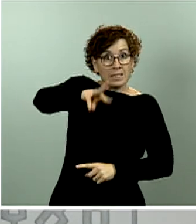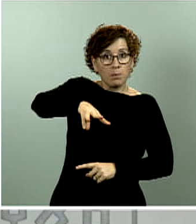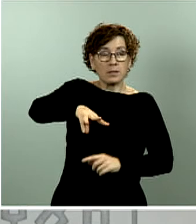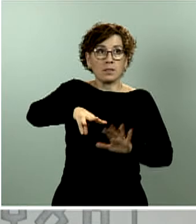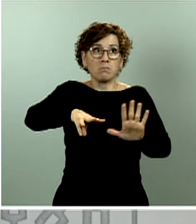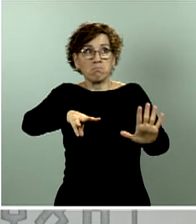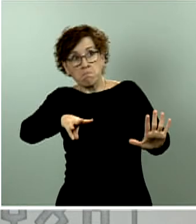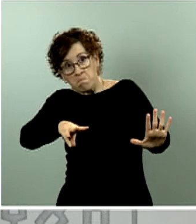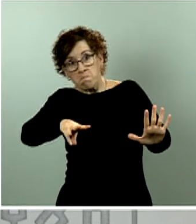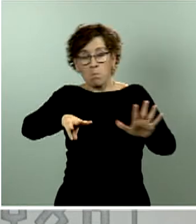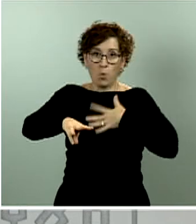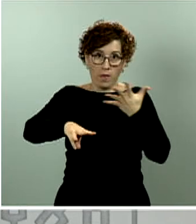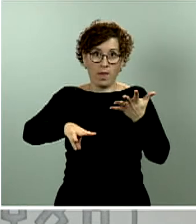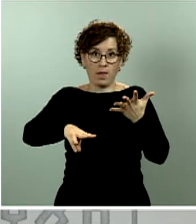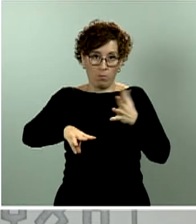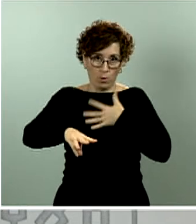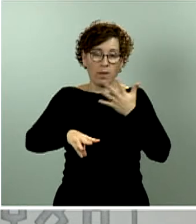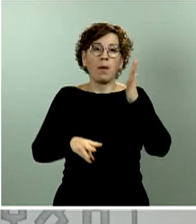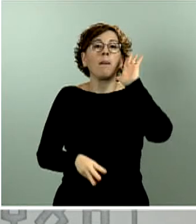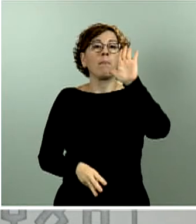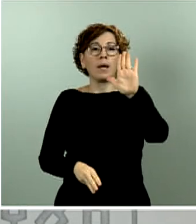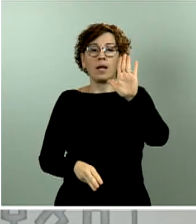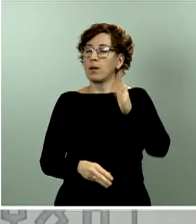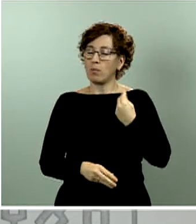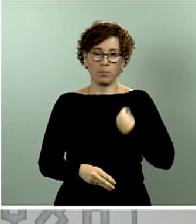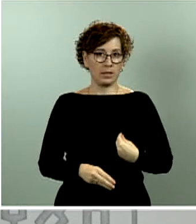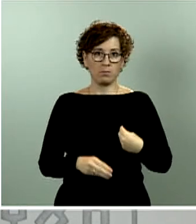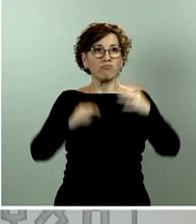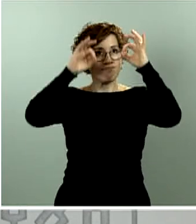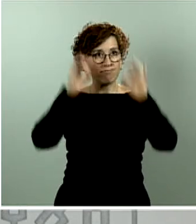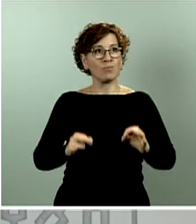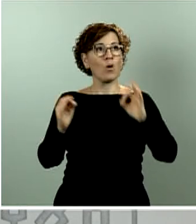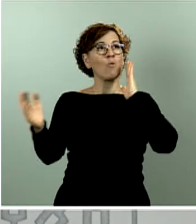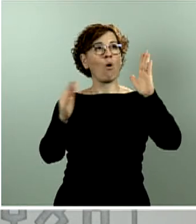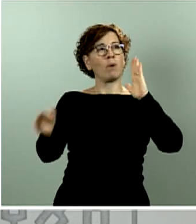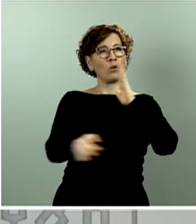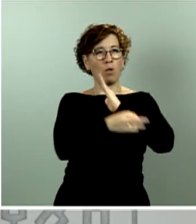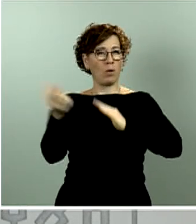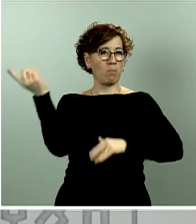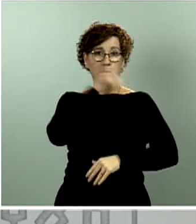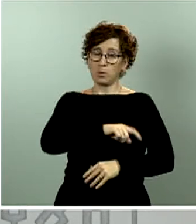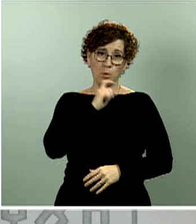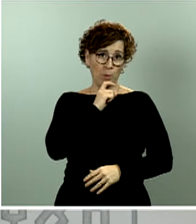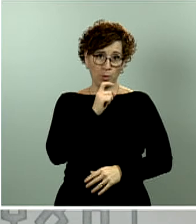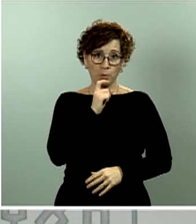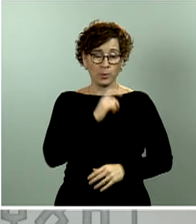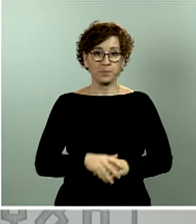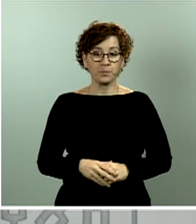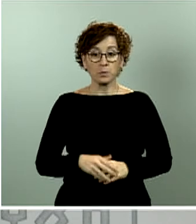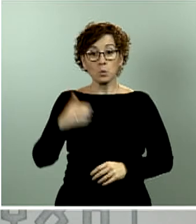lo cierto es que es muy difícil establecer un momento adecuado. En cuanto tengamos un prototipo de